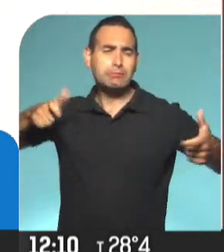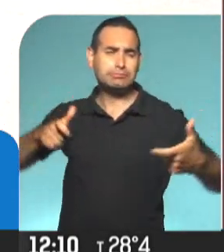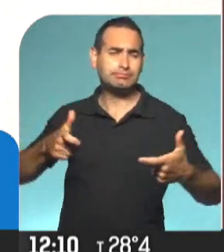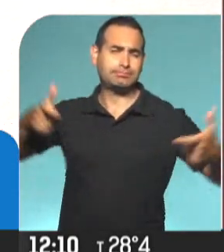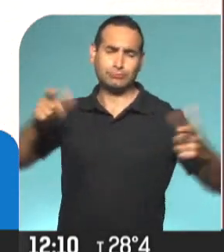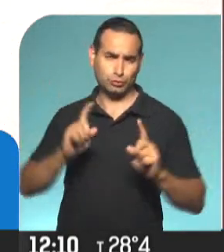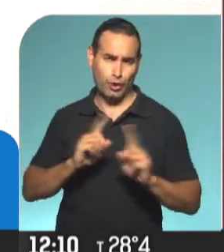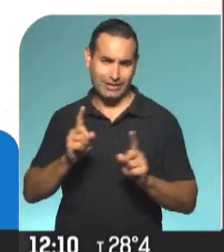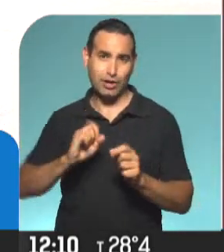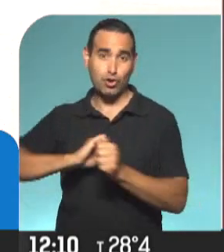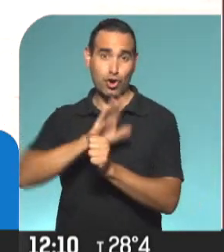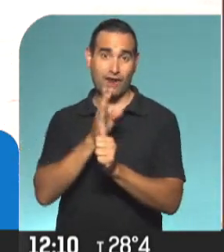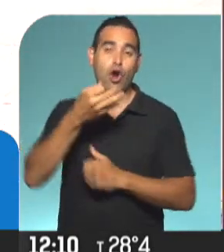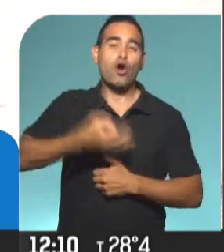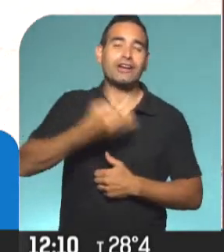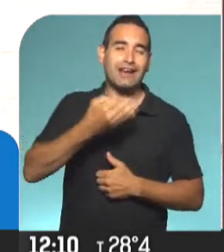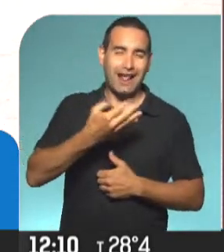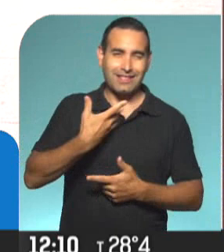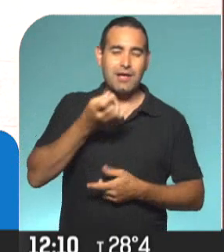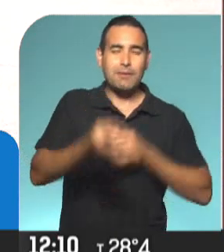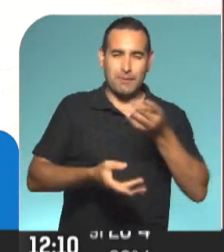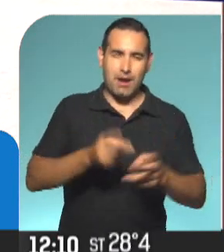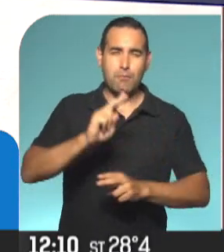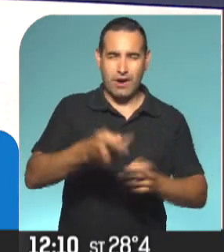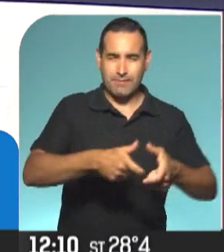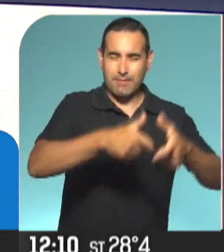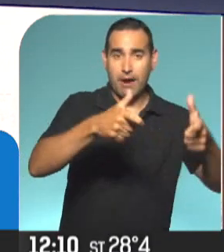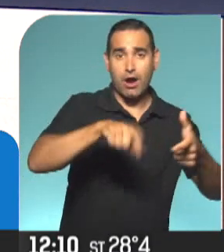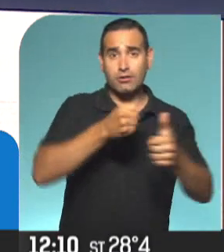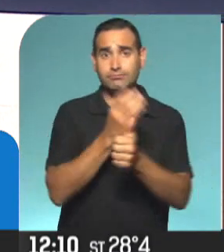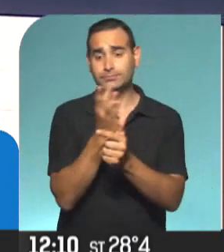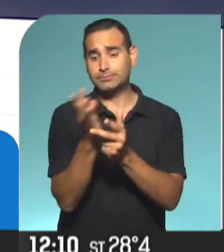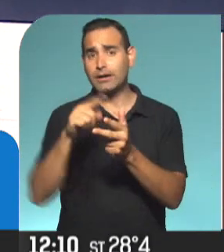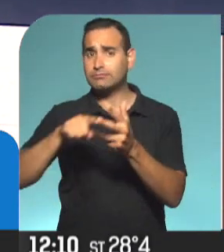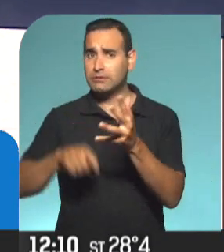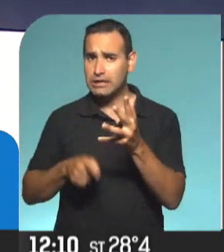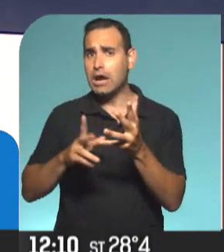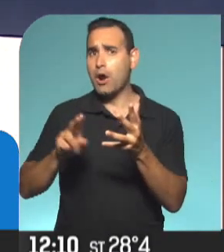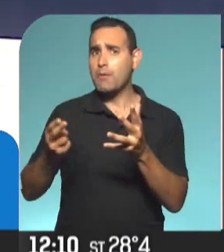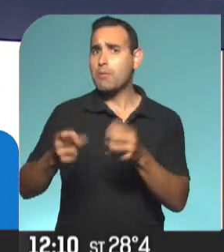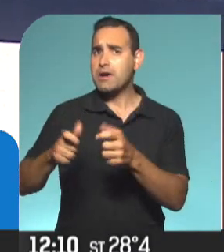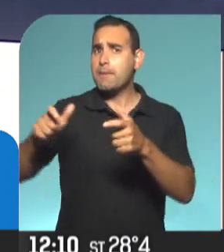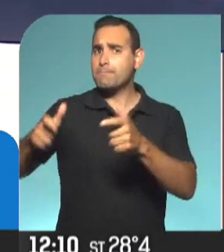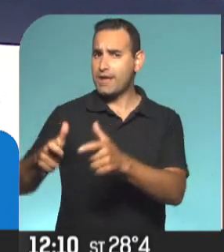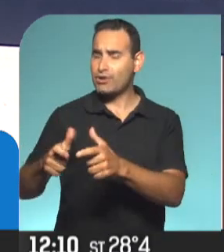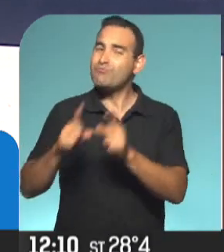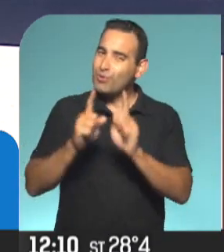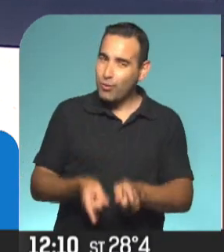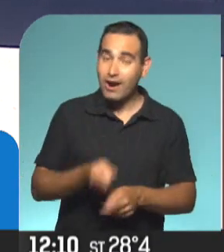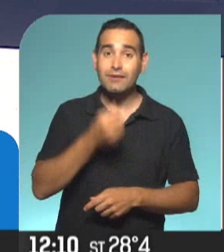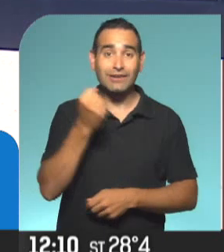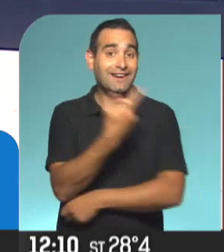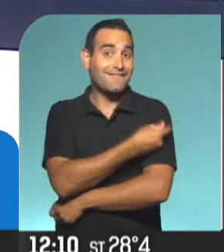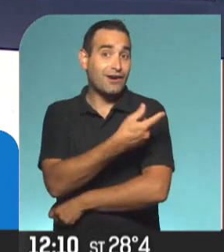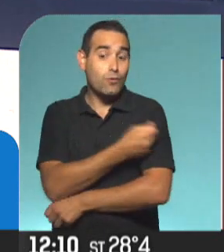la primera cepa, a la conocida, a la que vivimos durante todo este tiempo. También es importante que todas las vacunas hasta el